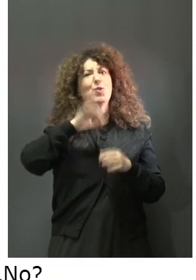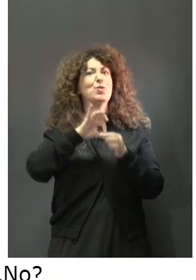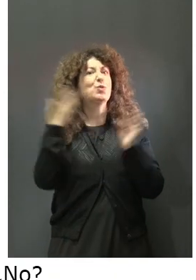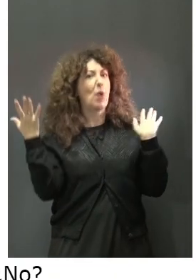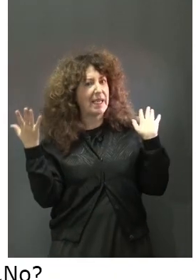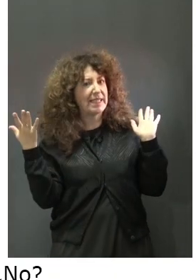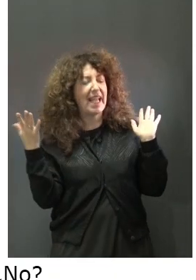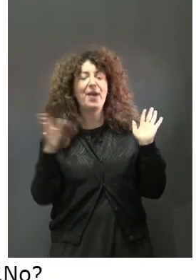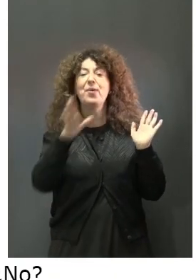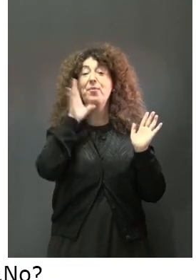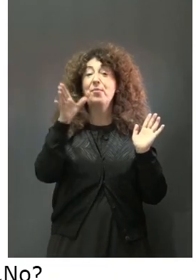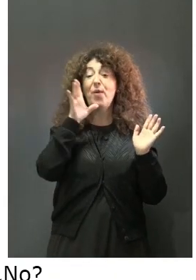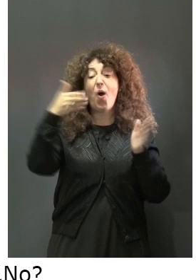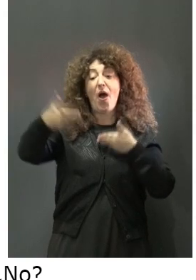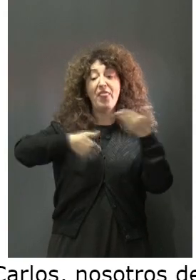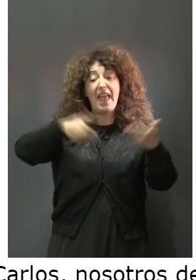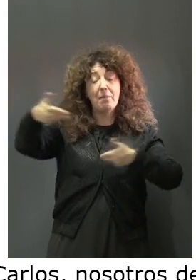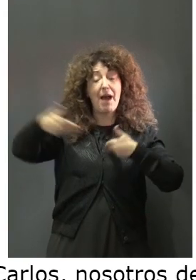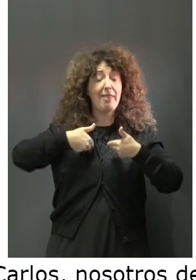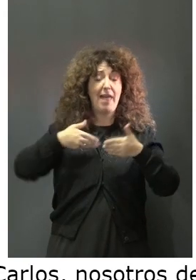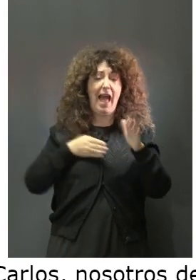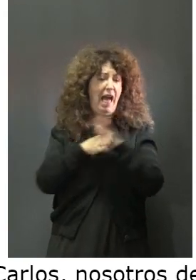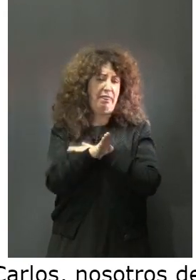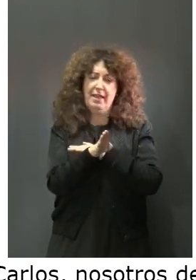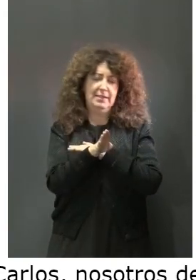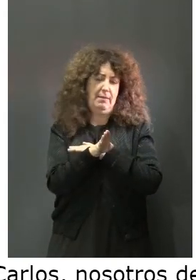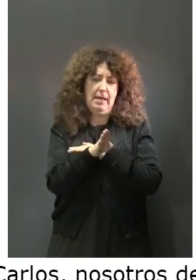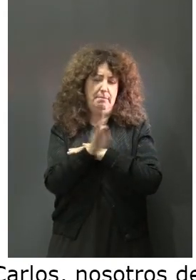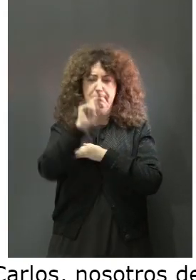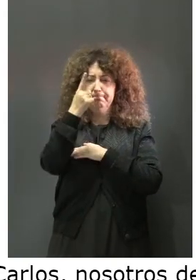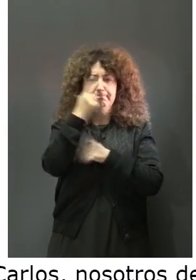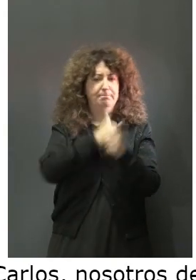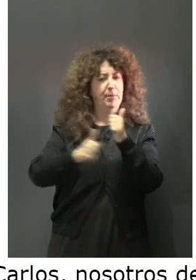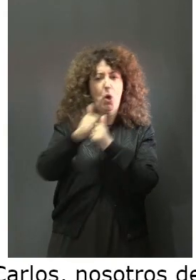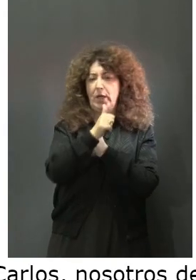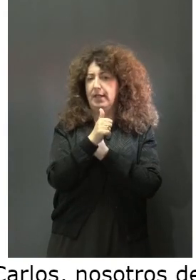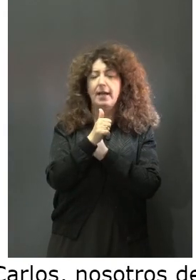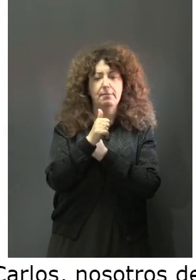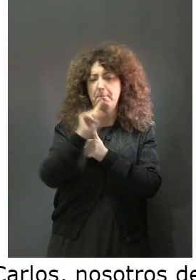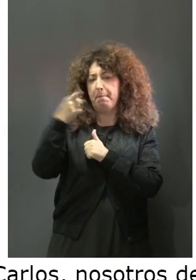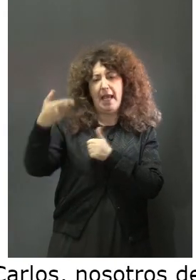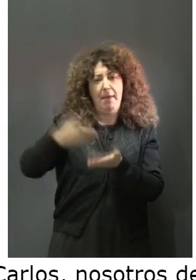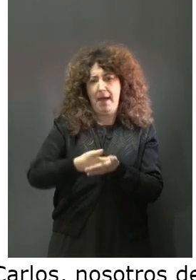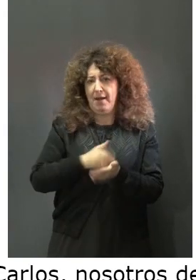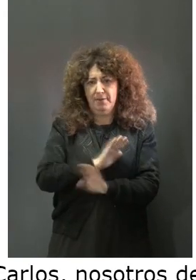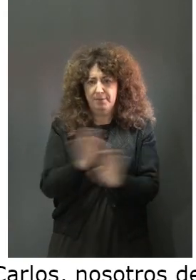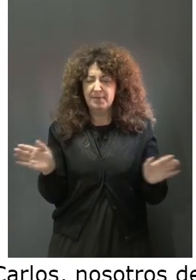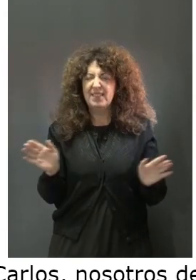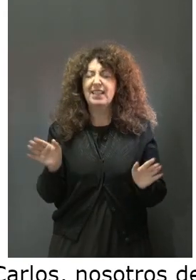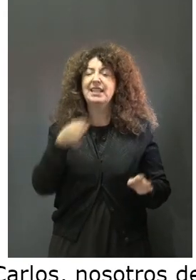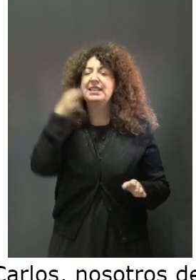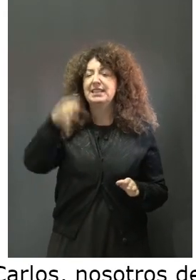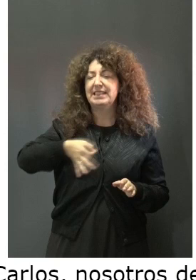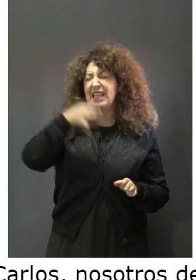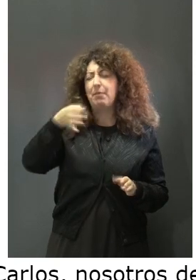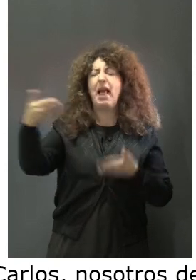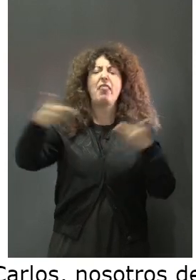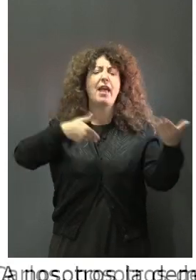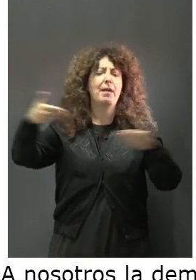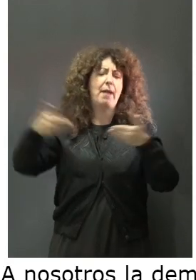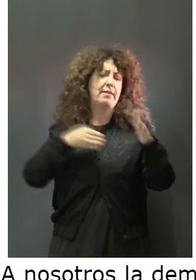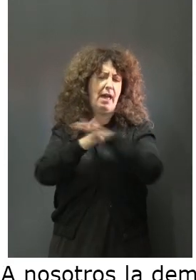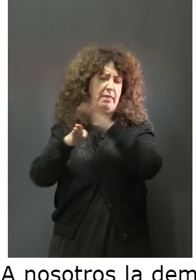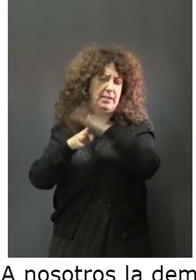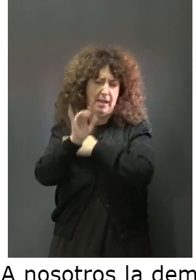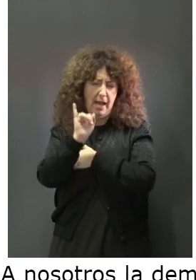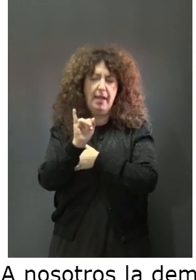nosotros la demanda de accesibilidad es lo primero. Entonces esa es la... Bueno, en un principio siempre hay demanda de accesibilidad, ¿no?